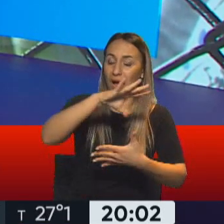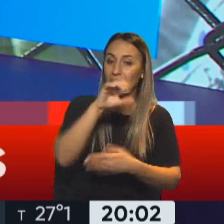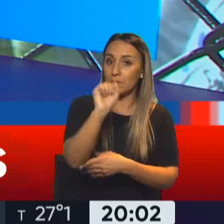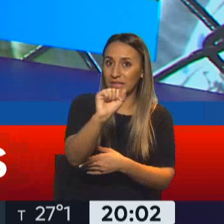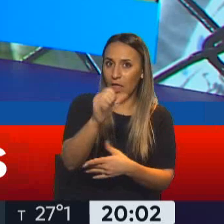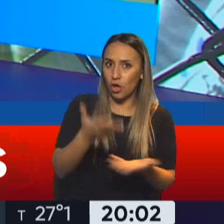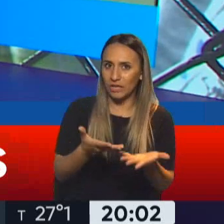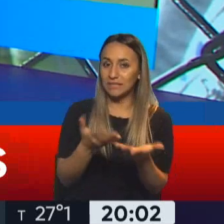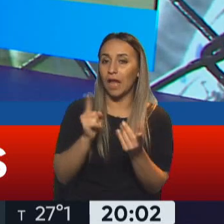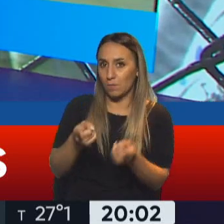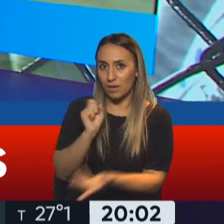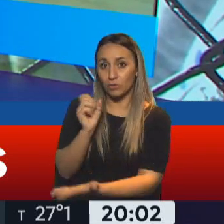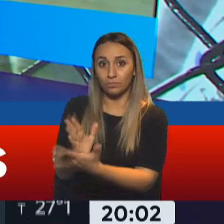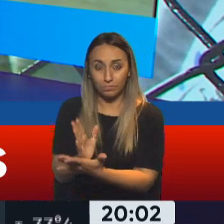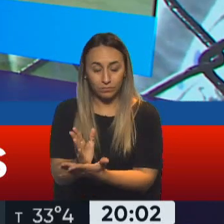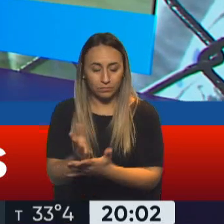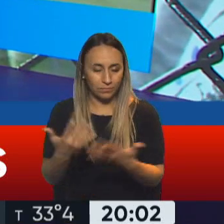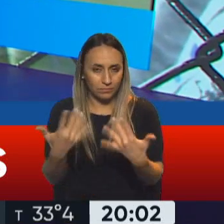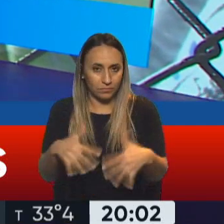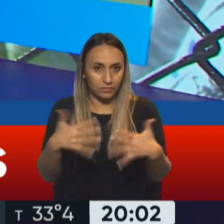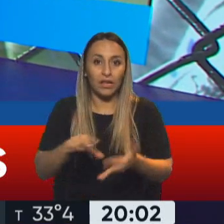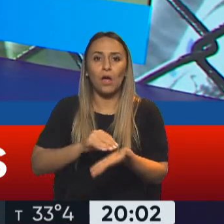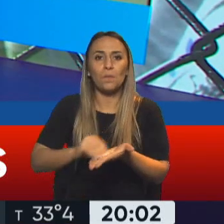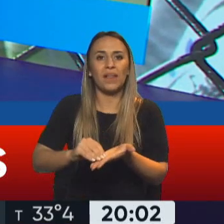Exactamente. Los empleados, los funcionarios del Ministerio